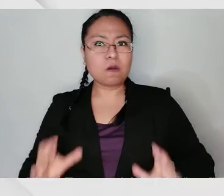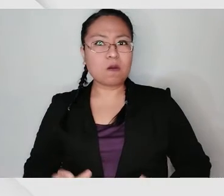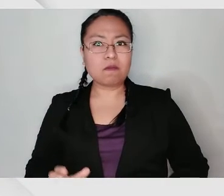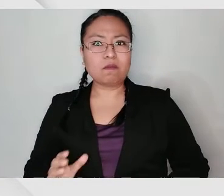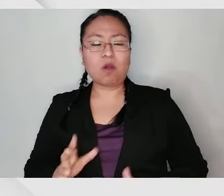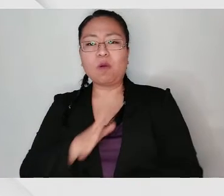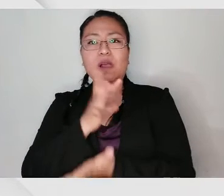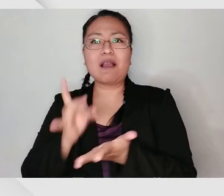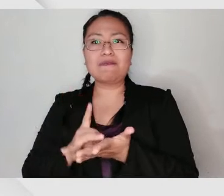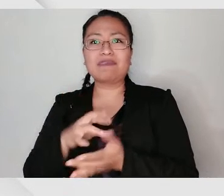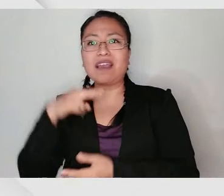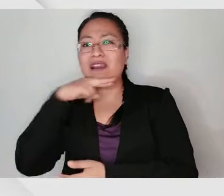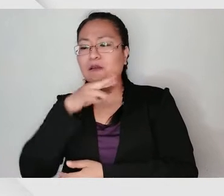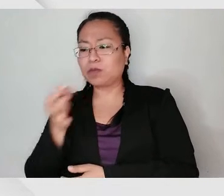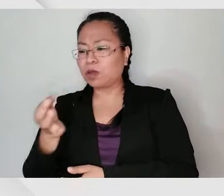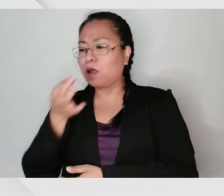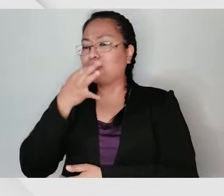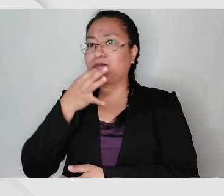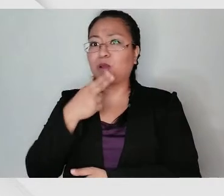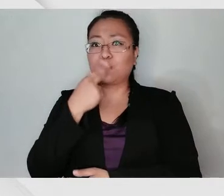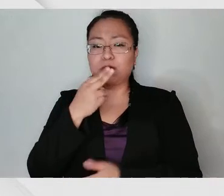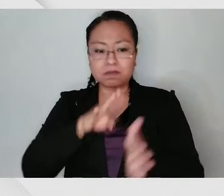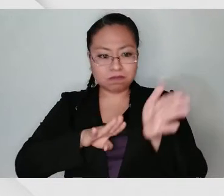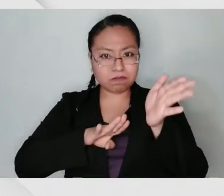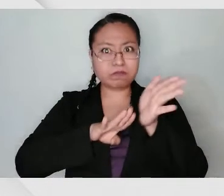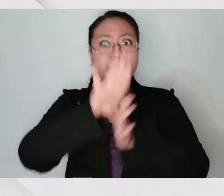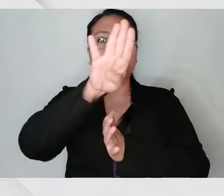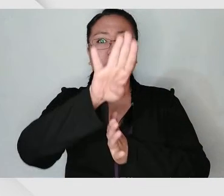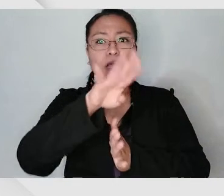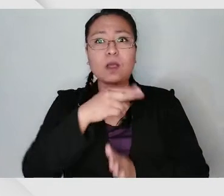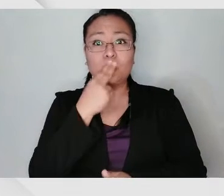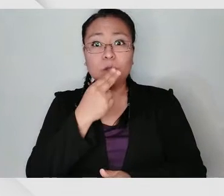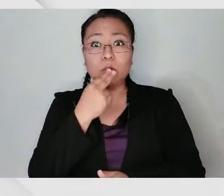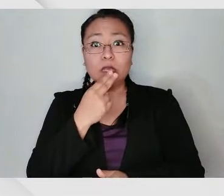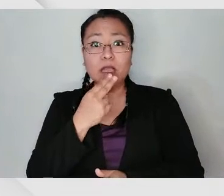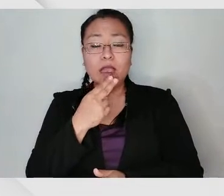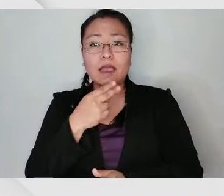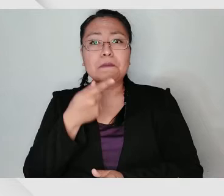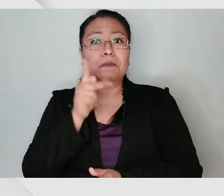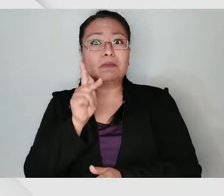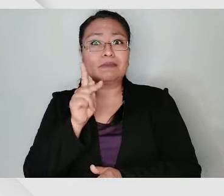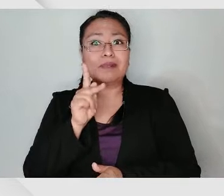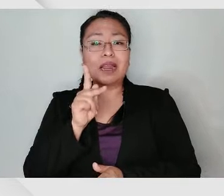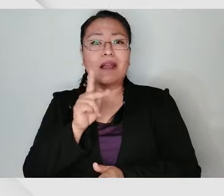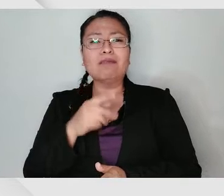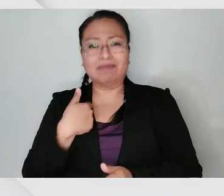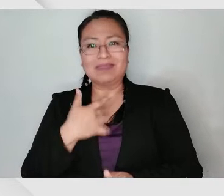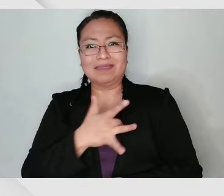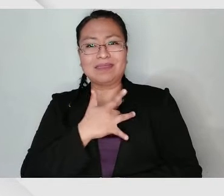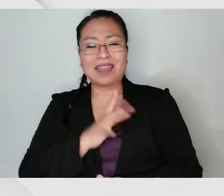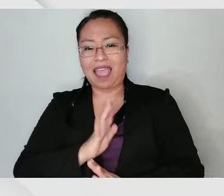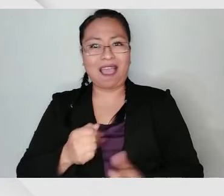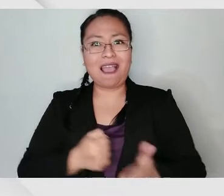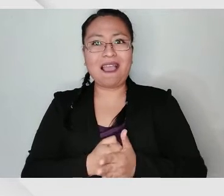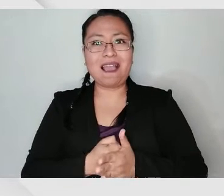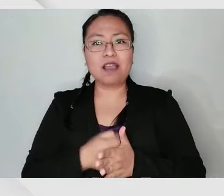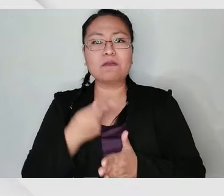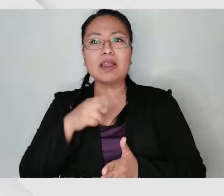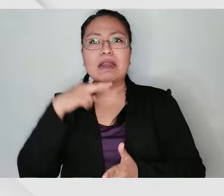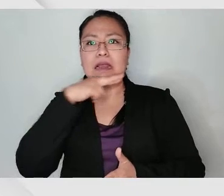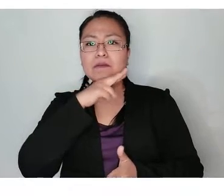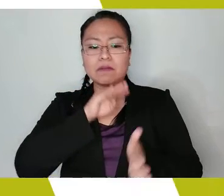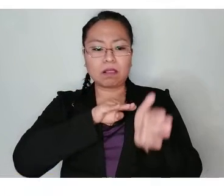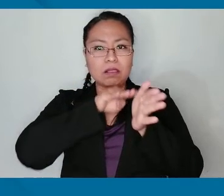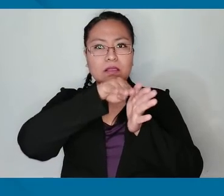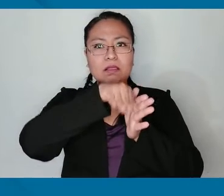carga energética, sube muy rápido nuestros niveles de azúcar y nos dan una sensación de saciedad, pero baja muy